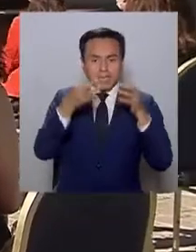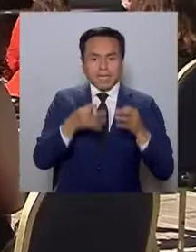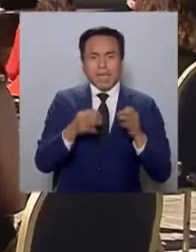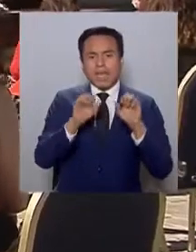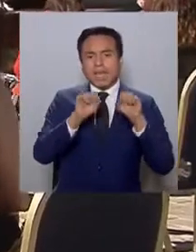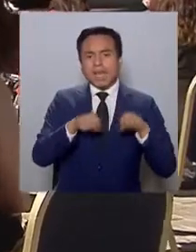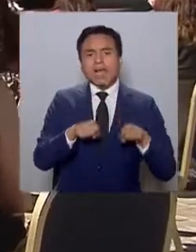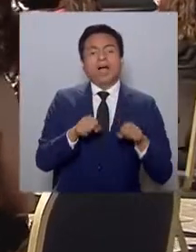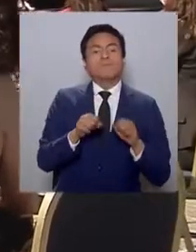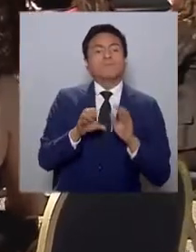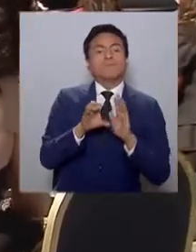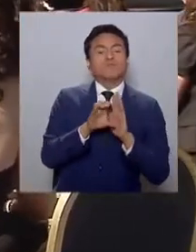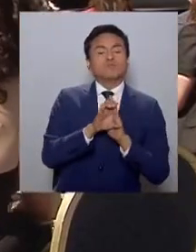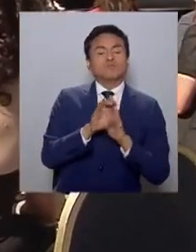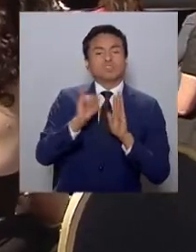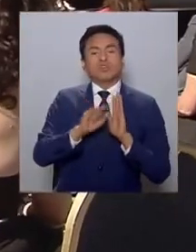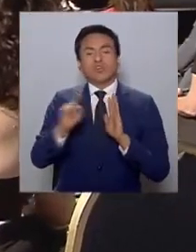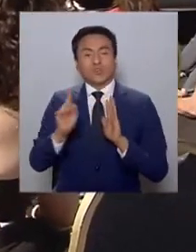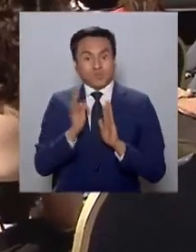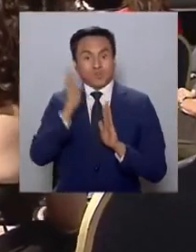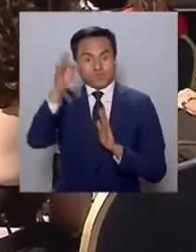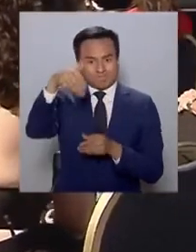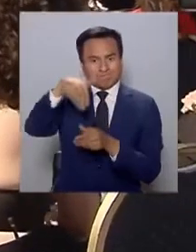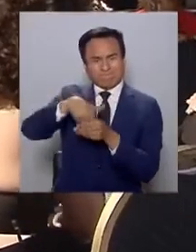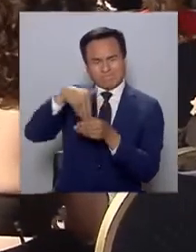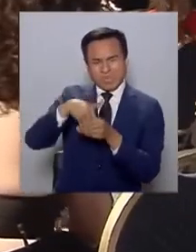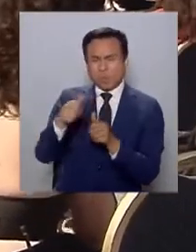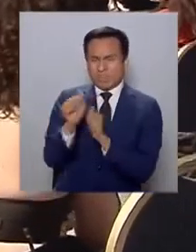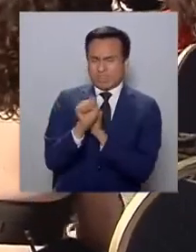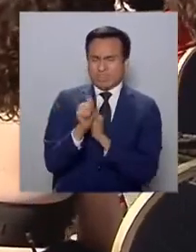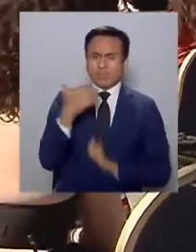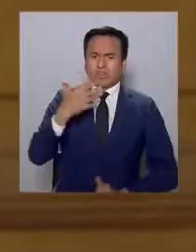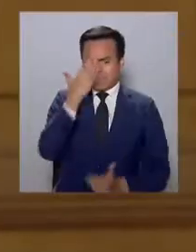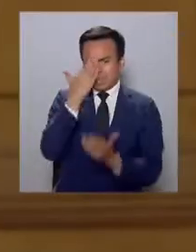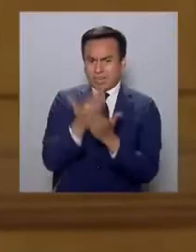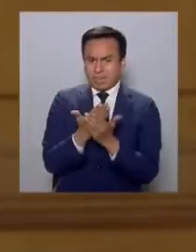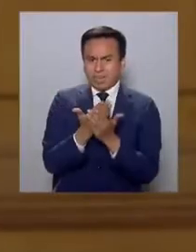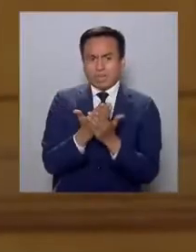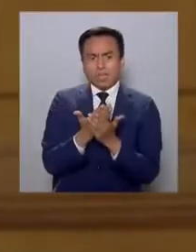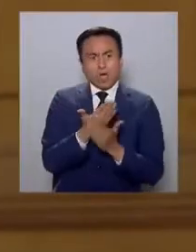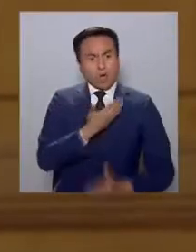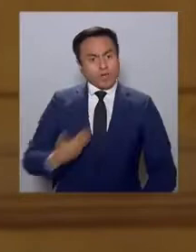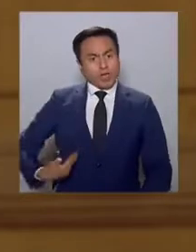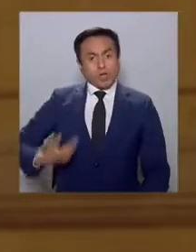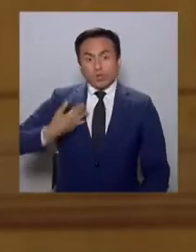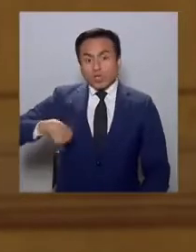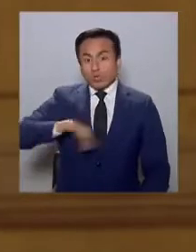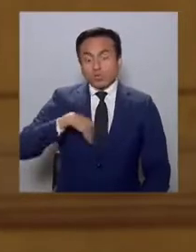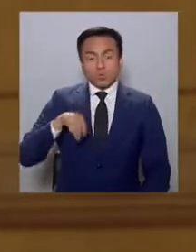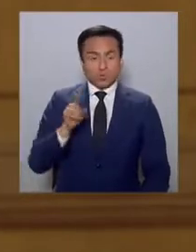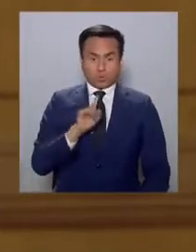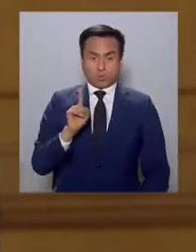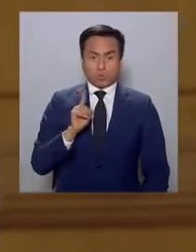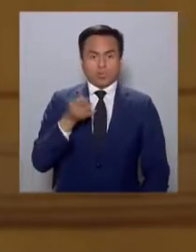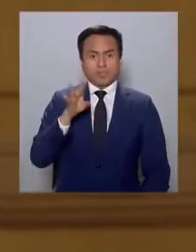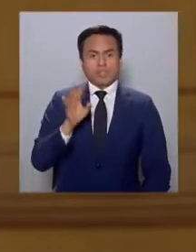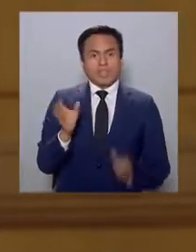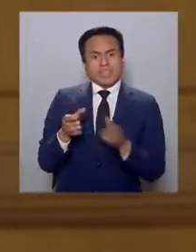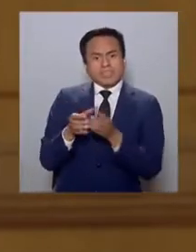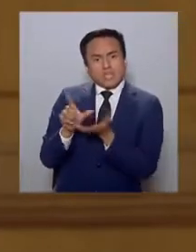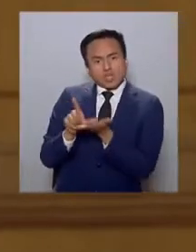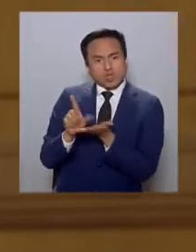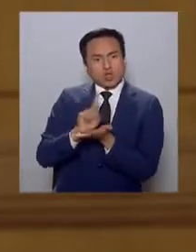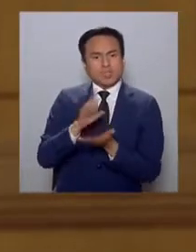el plebiscito de salida que va a ser sin lugar a dudas uno de los grandes desafíos que va a enfrentar no nuestro gobierno, no solamente un